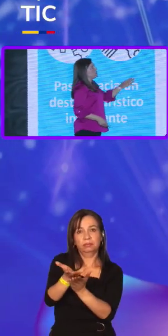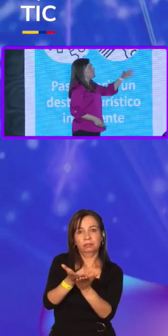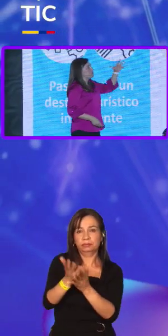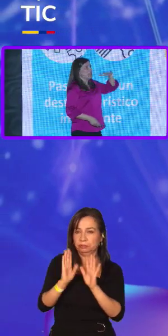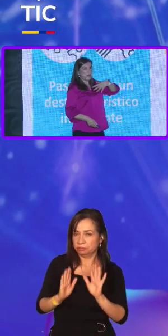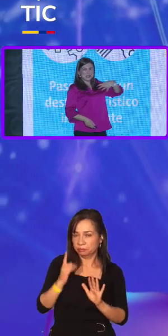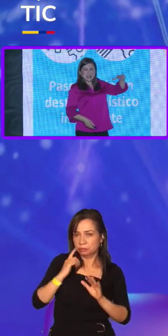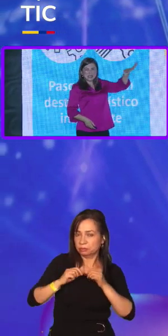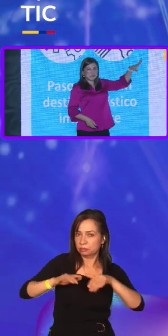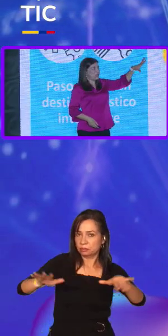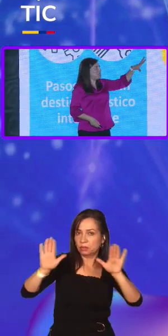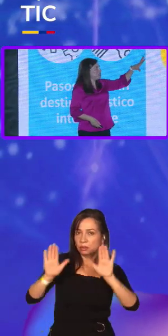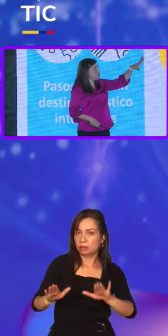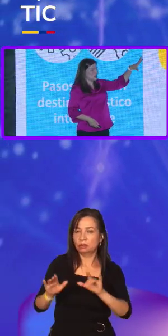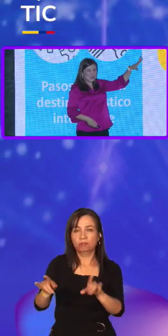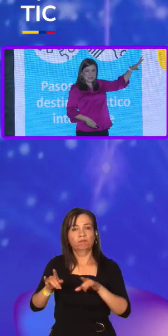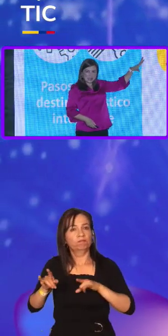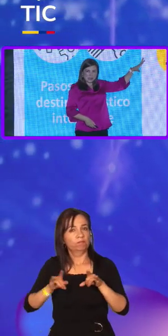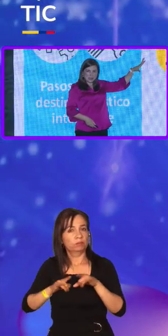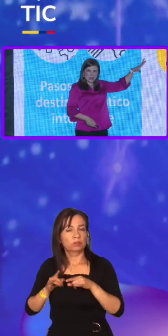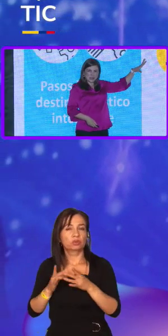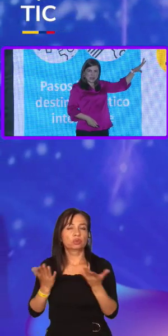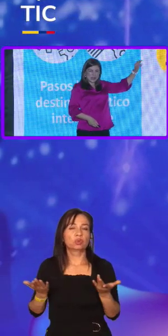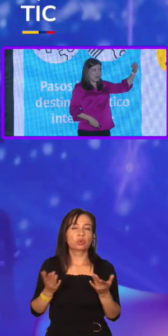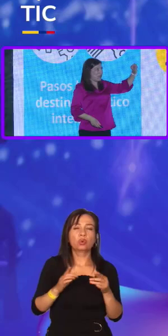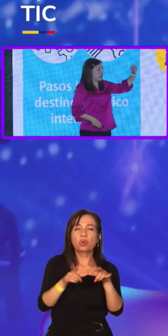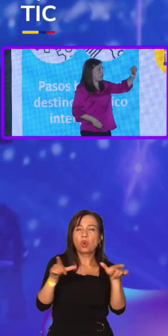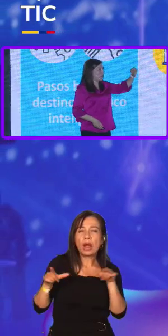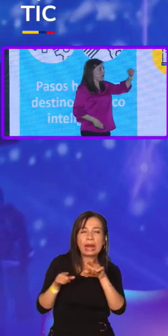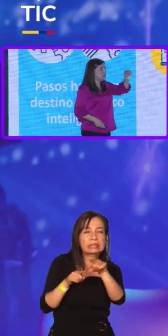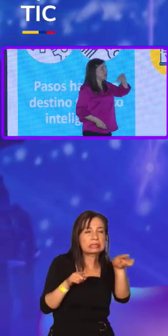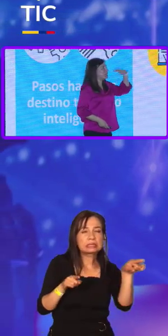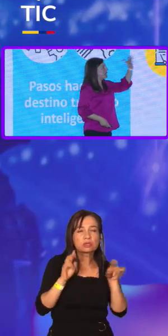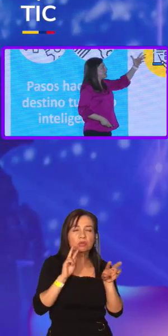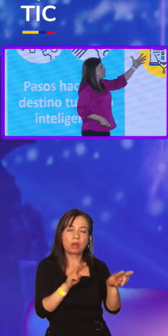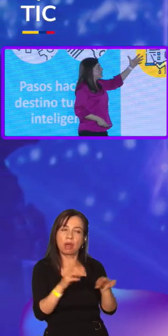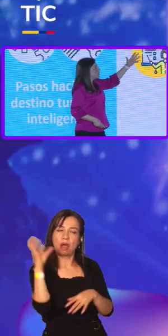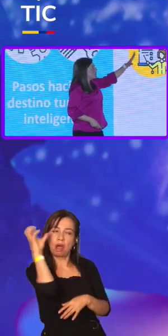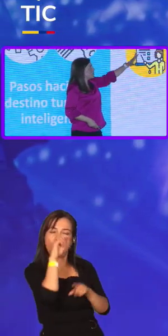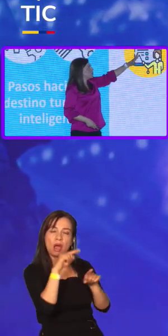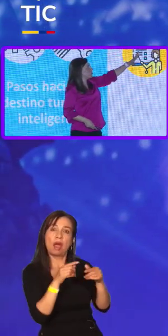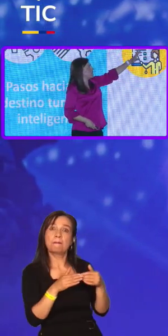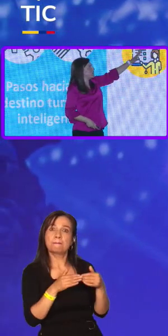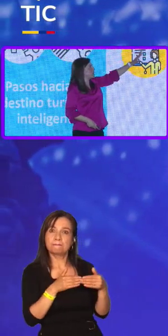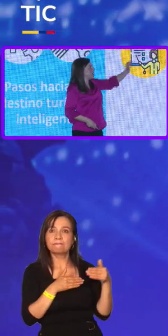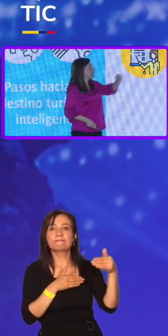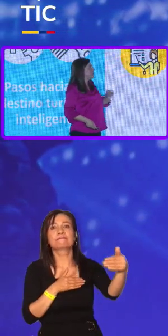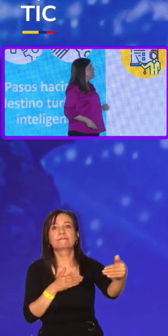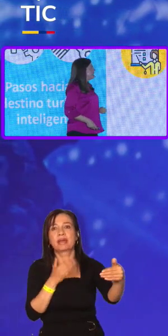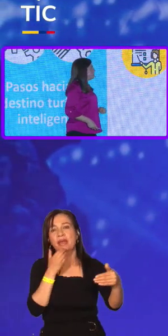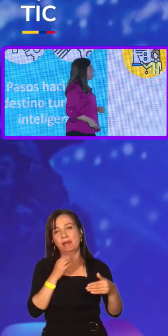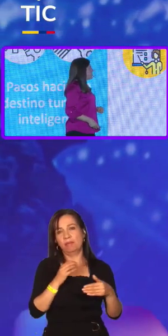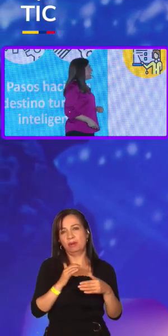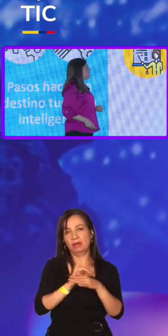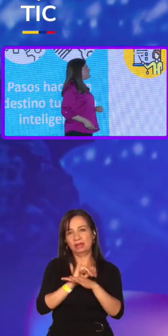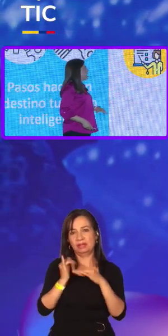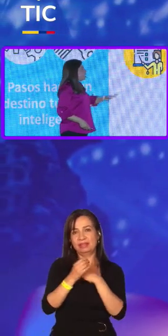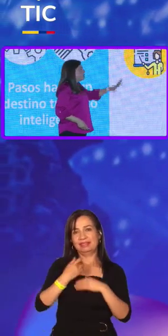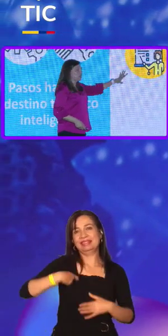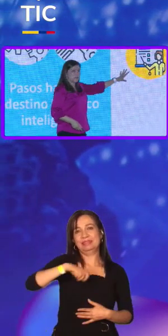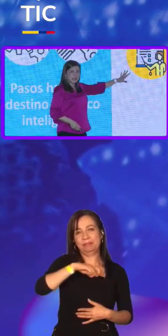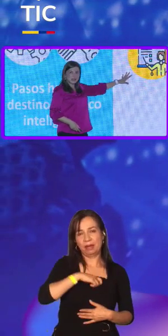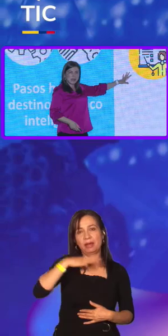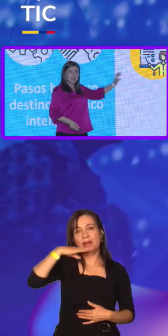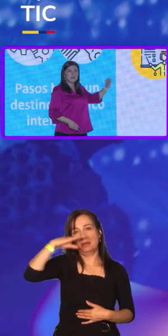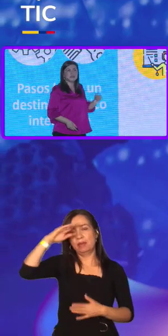recomendaciones, nos inspiramos en las experiencias de otros destinos que van más adelante que nosotros, como Islas Canarias, Medellín y